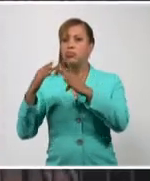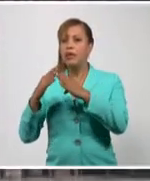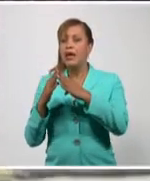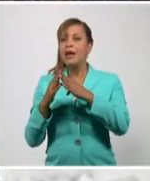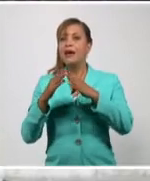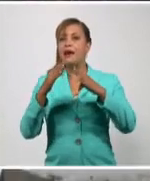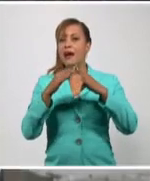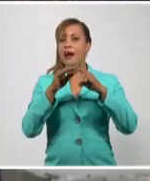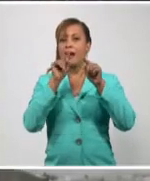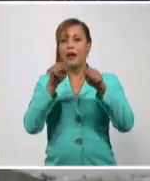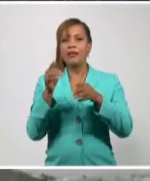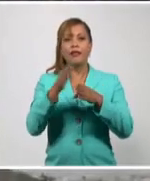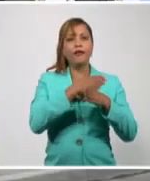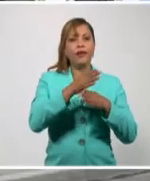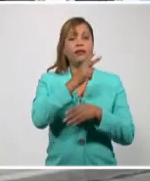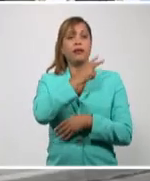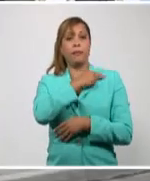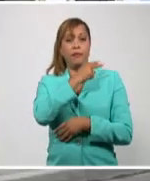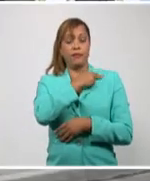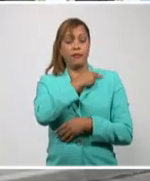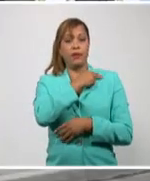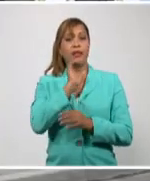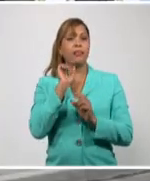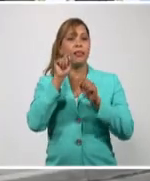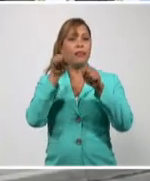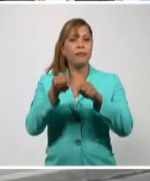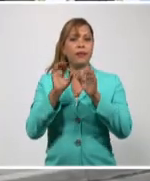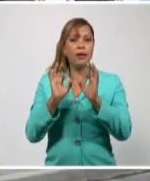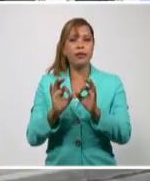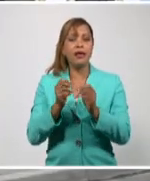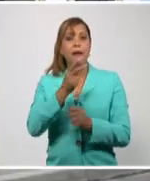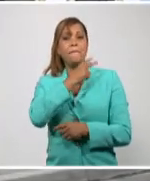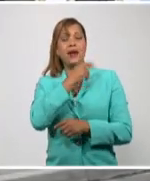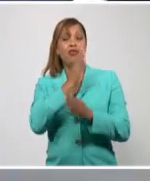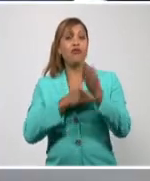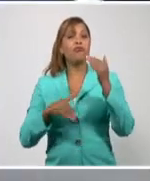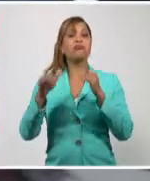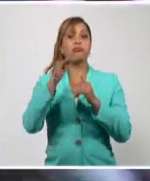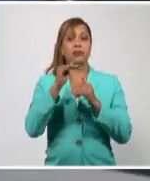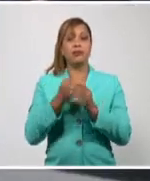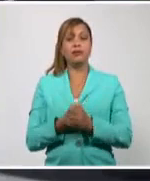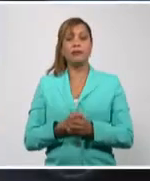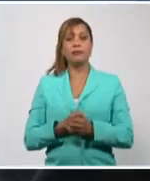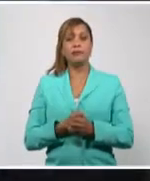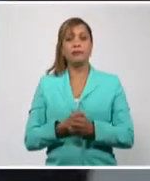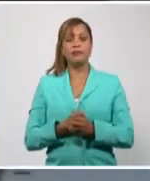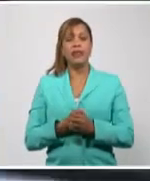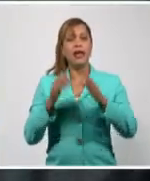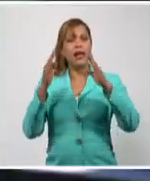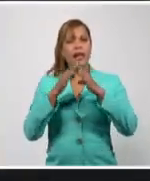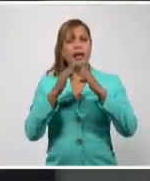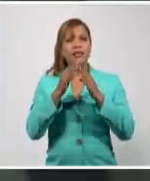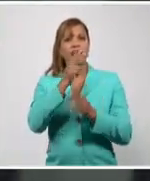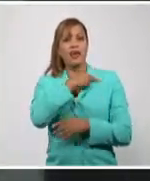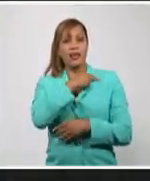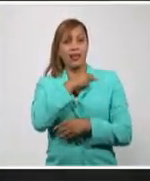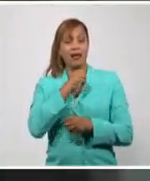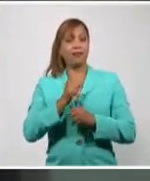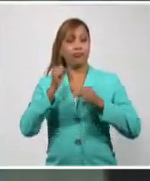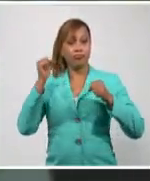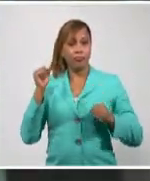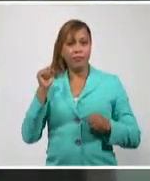como el ex jefe del tercer cuerpo del Ejército Libertador, Mayor General Manuel Suárez, la residencia del general de brigada Javier de la